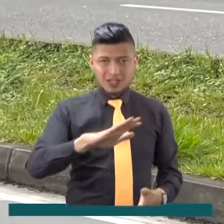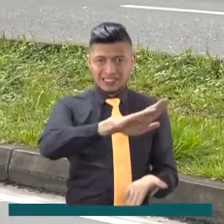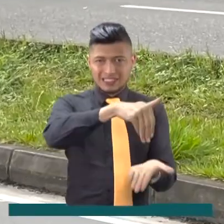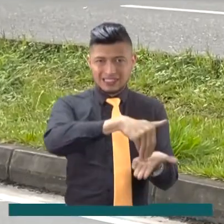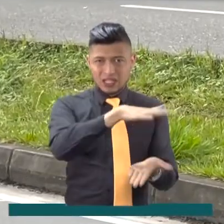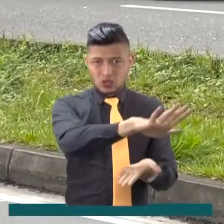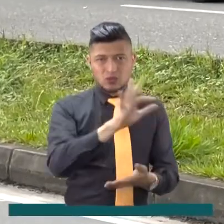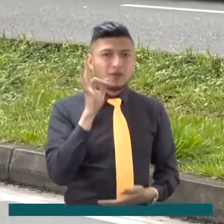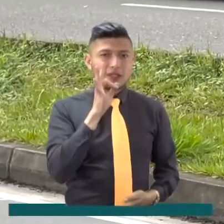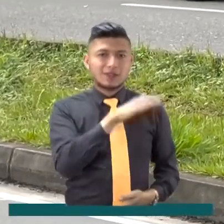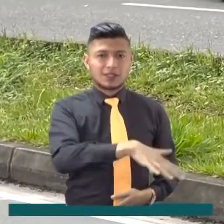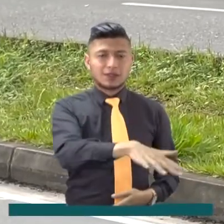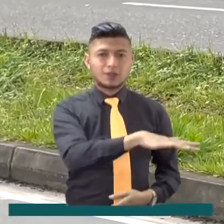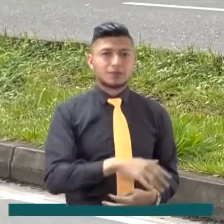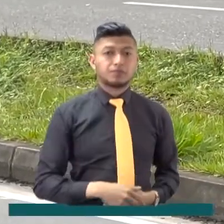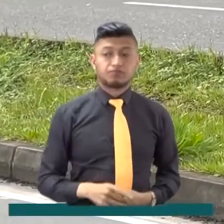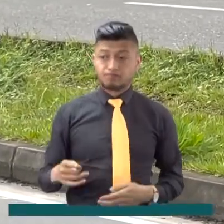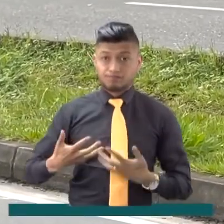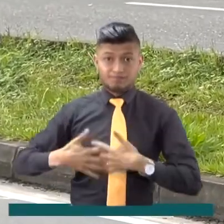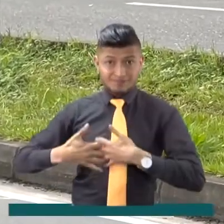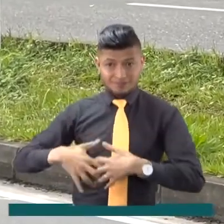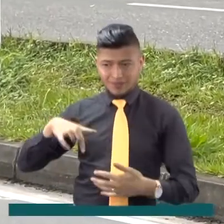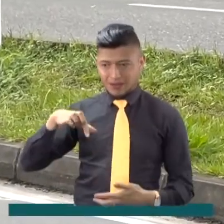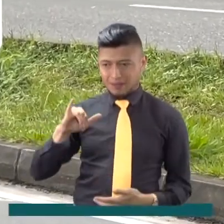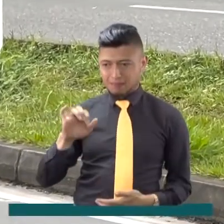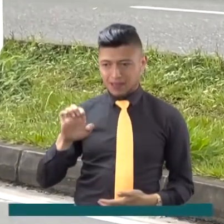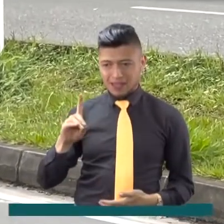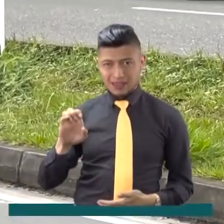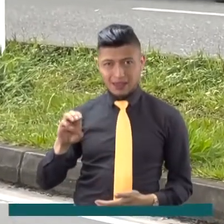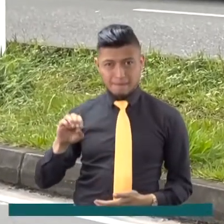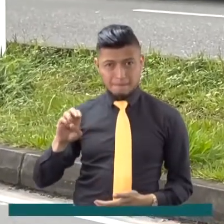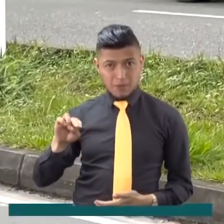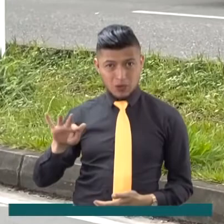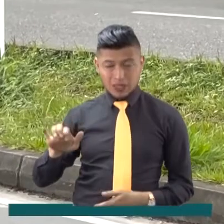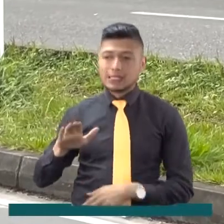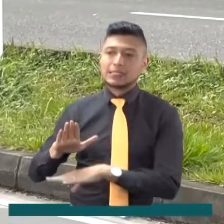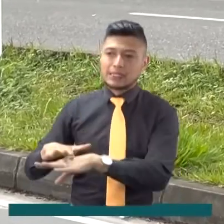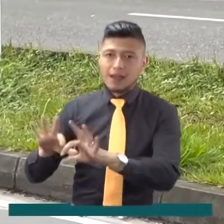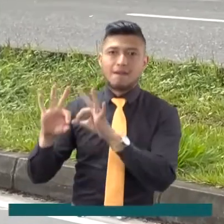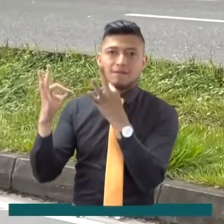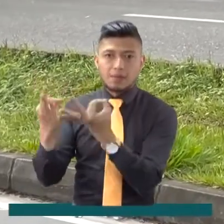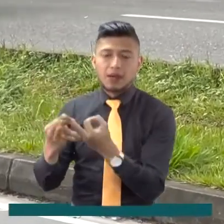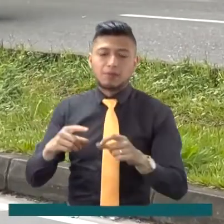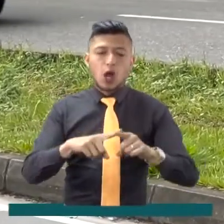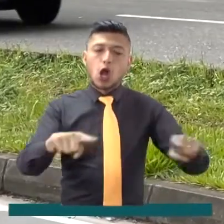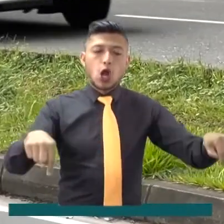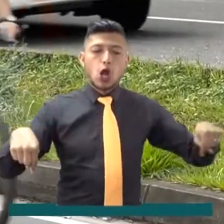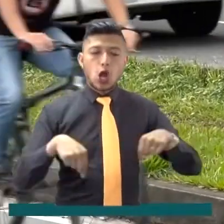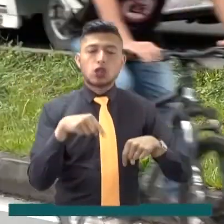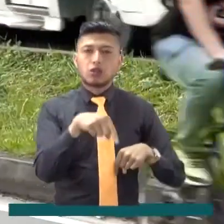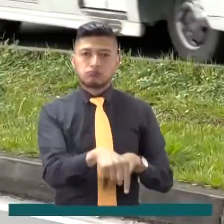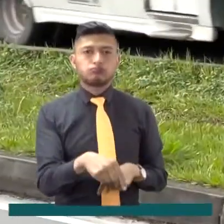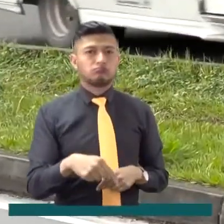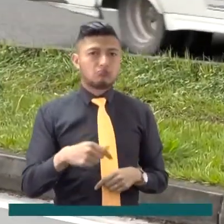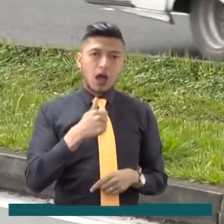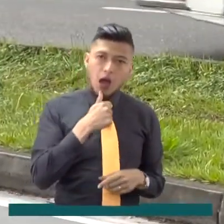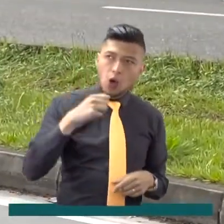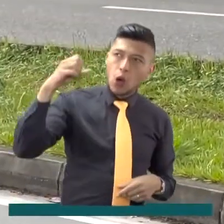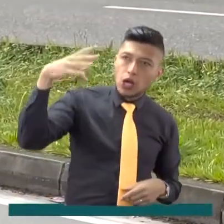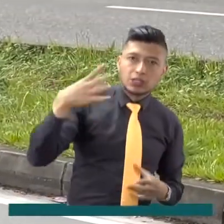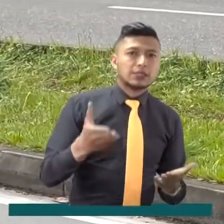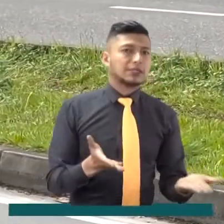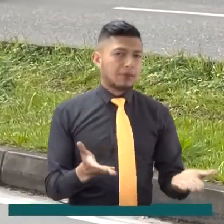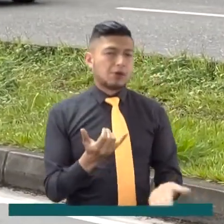que ha informado la empresa Piedemonte, quien es la encargada de realizar esta reubicación de las familias, es que estos lotes tendrían servicios